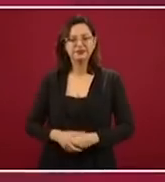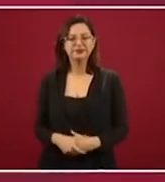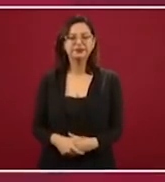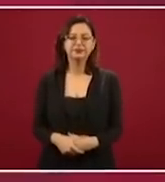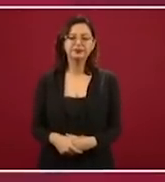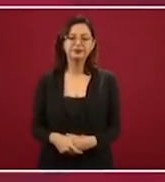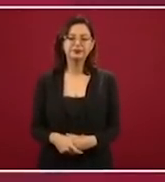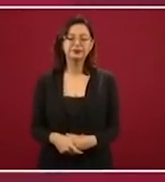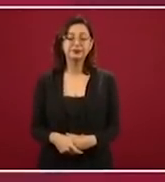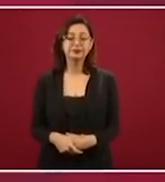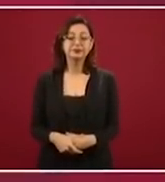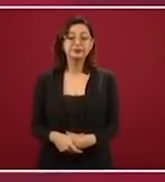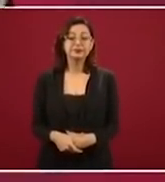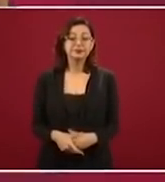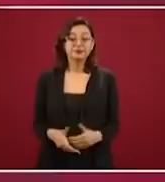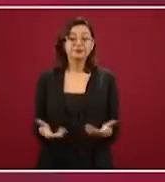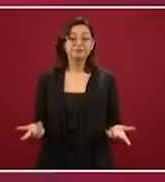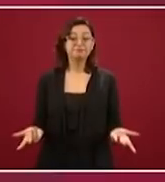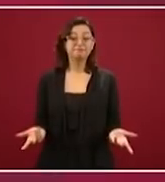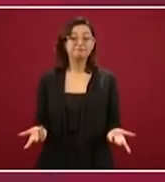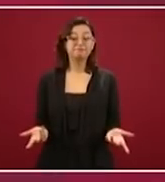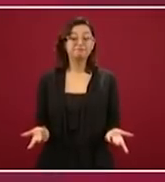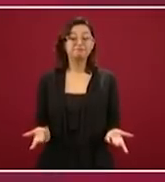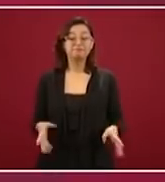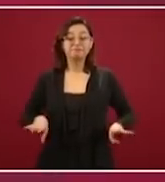Aún en medio de